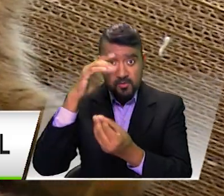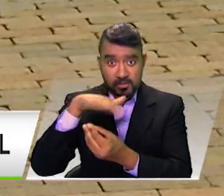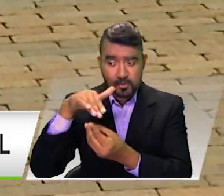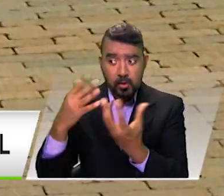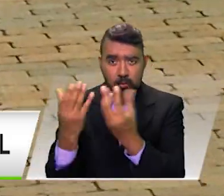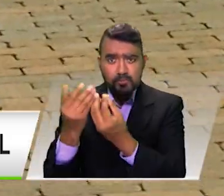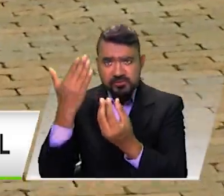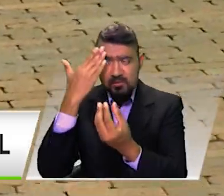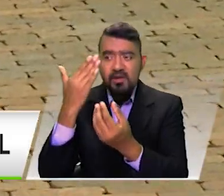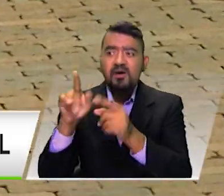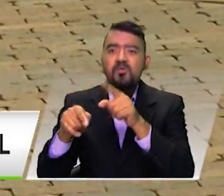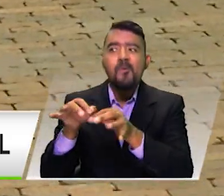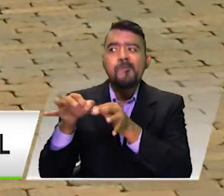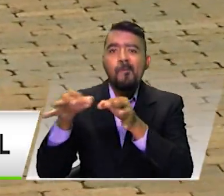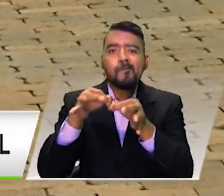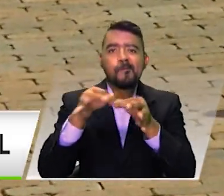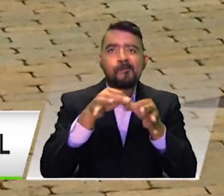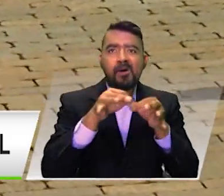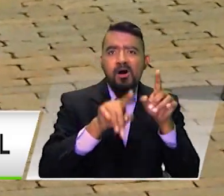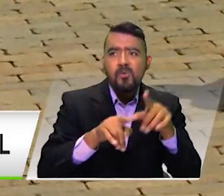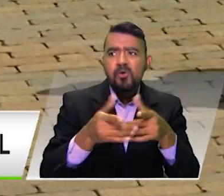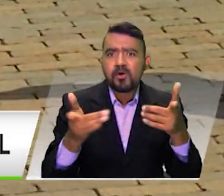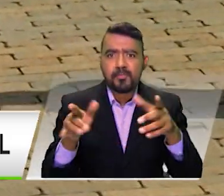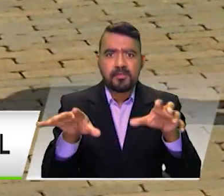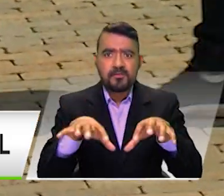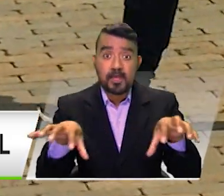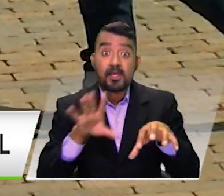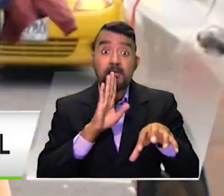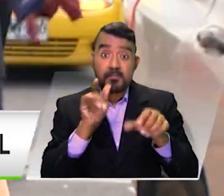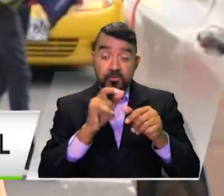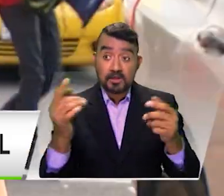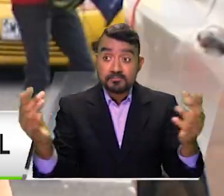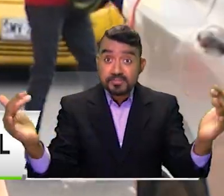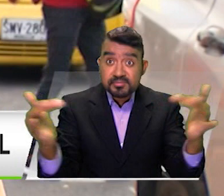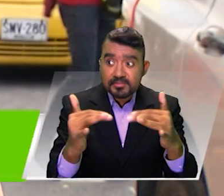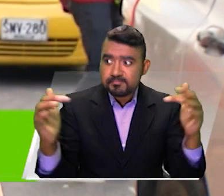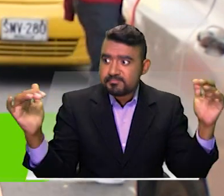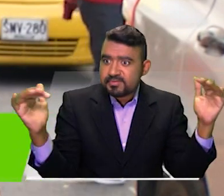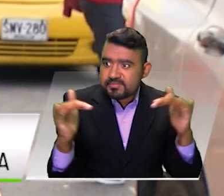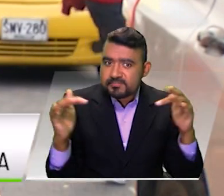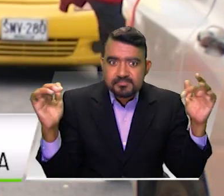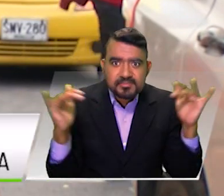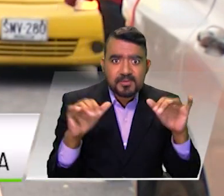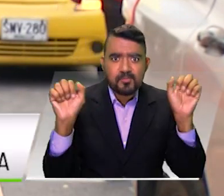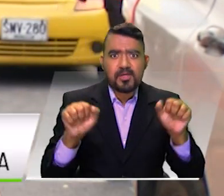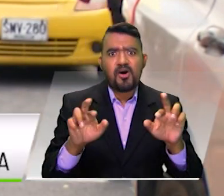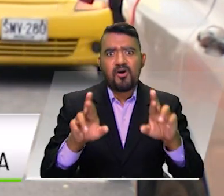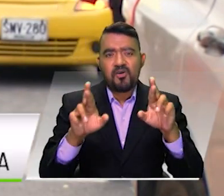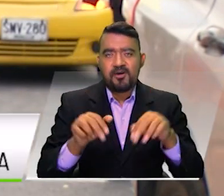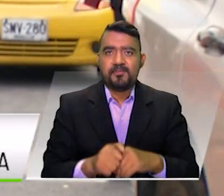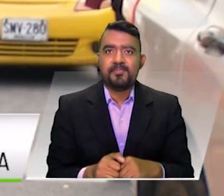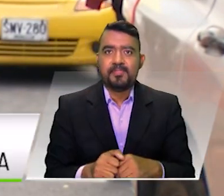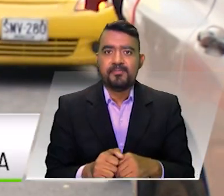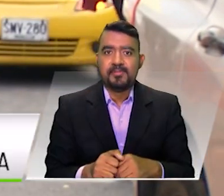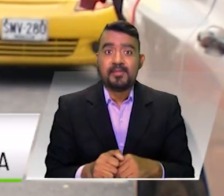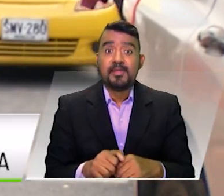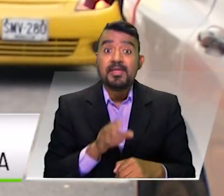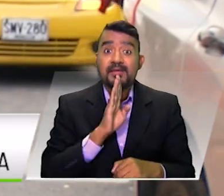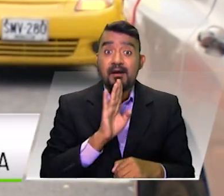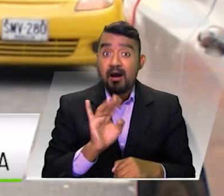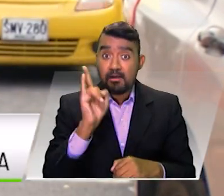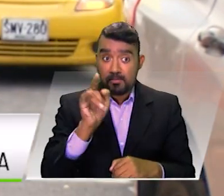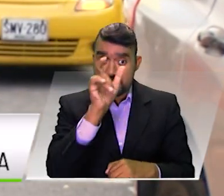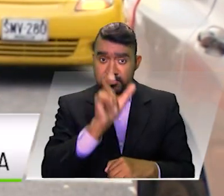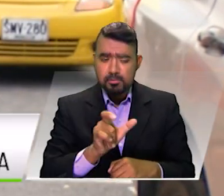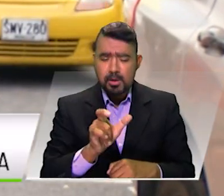agenda en varios municipios. Es importante la vinculación de la comunidad. Necesitamos que se comprometa, pues no firmará puntualmente,